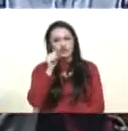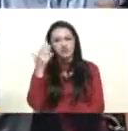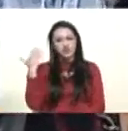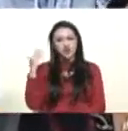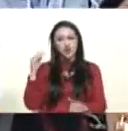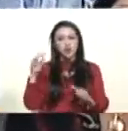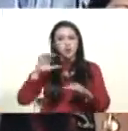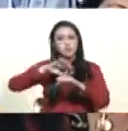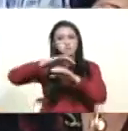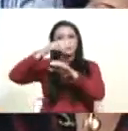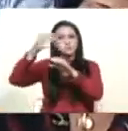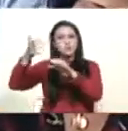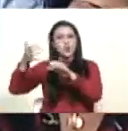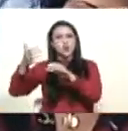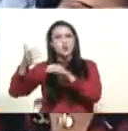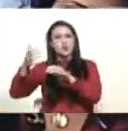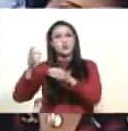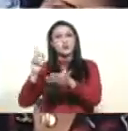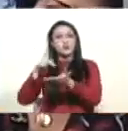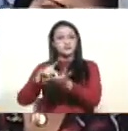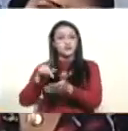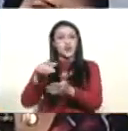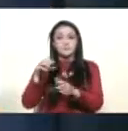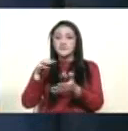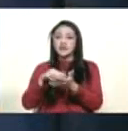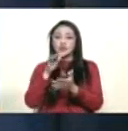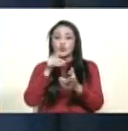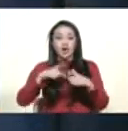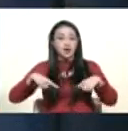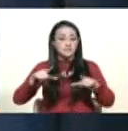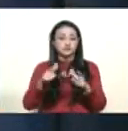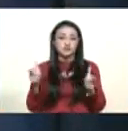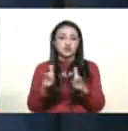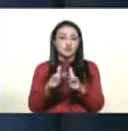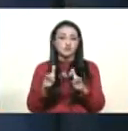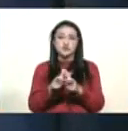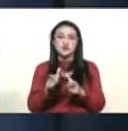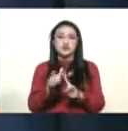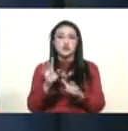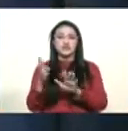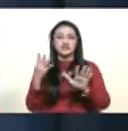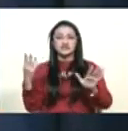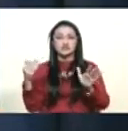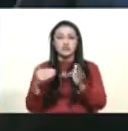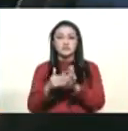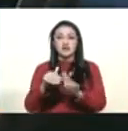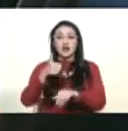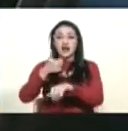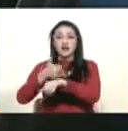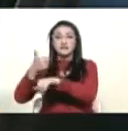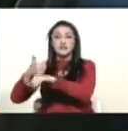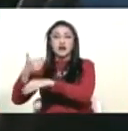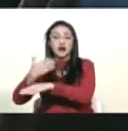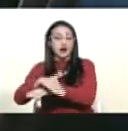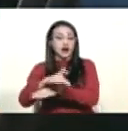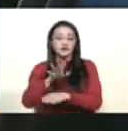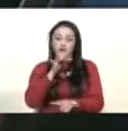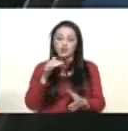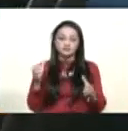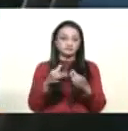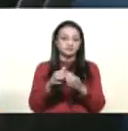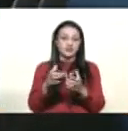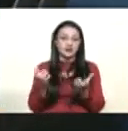el Poliedro de Caracas, porque lamentablemente Miranda no tiene espacios para reunir 19.000 jefes y jefas de calle, que era